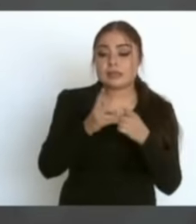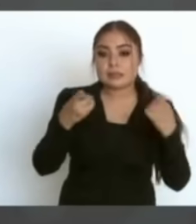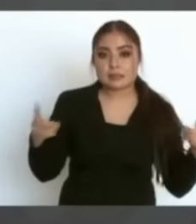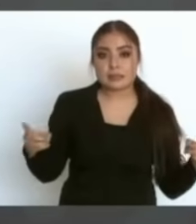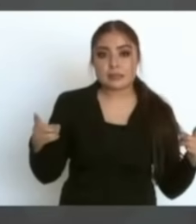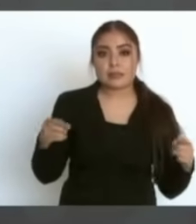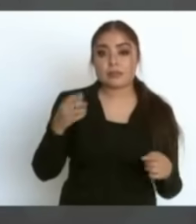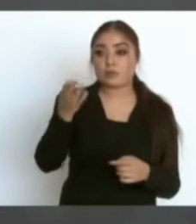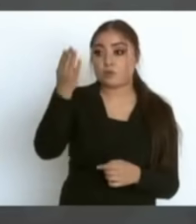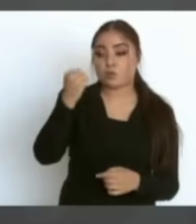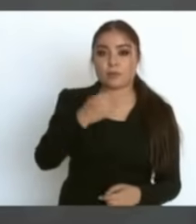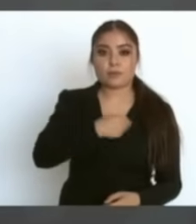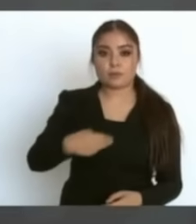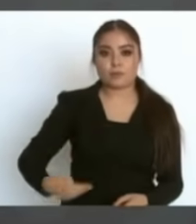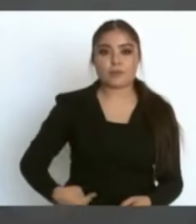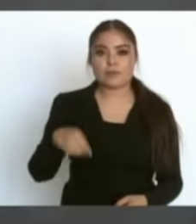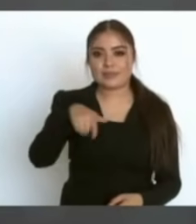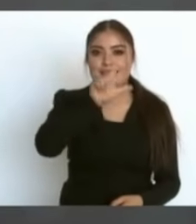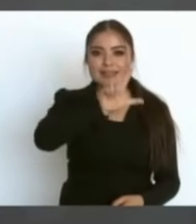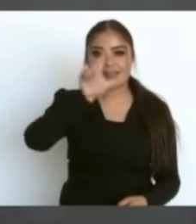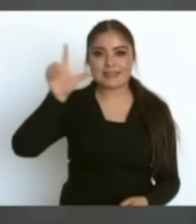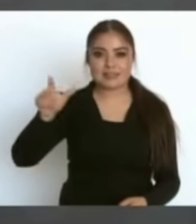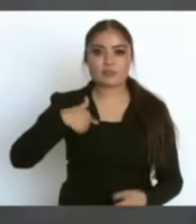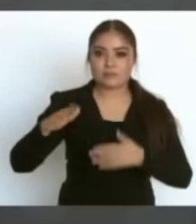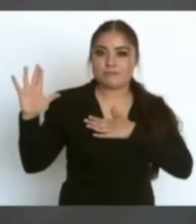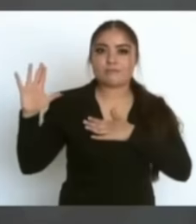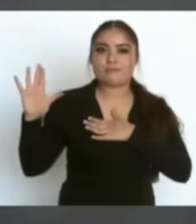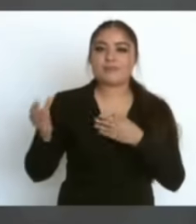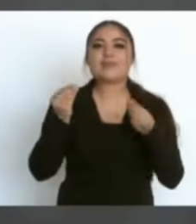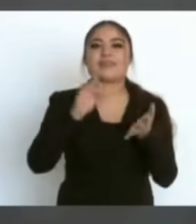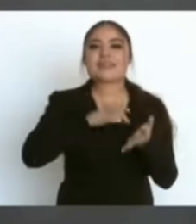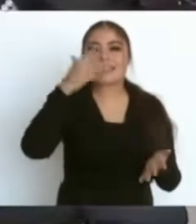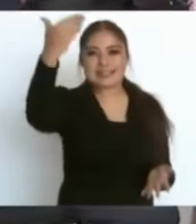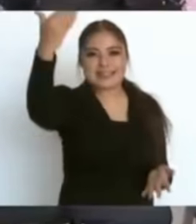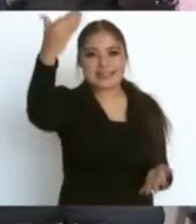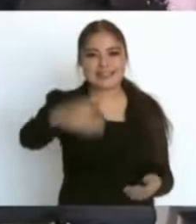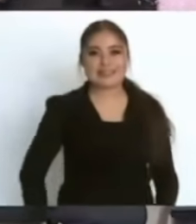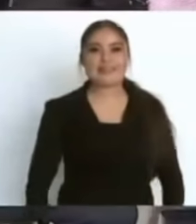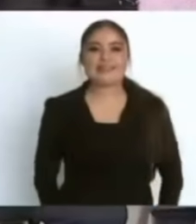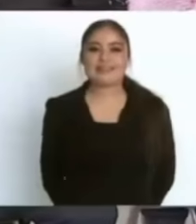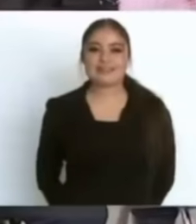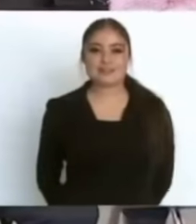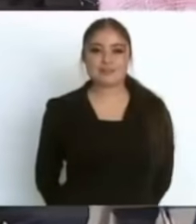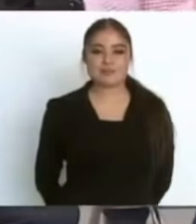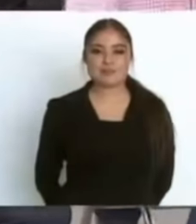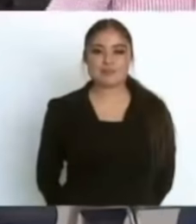de los 9 municipios de la laguna es mi compromiso muchísimas gracias